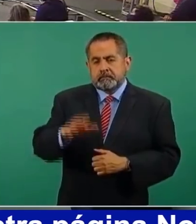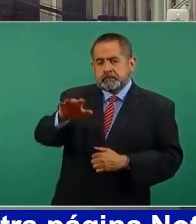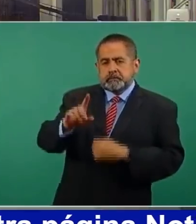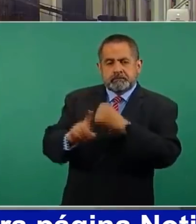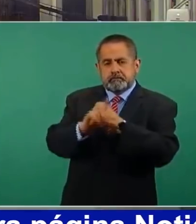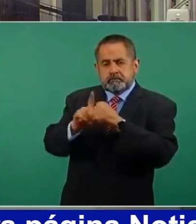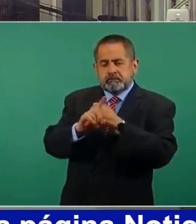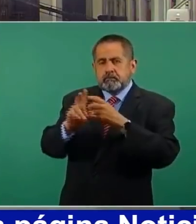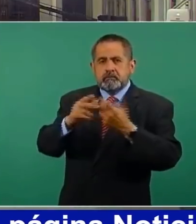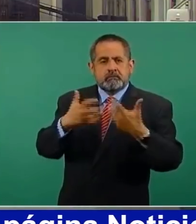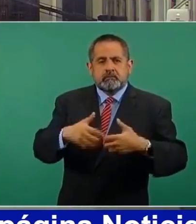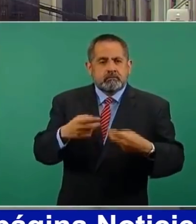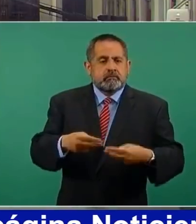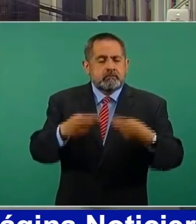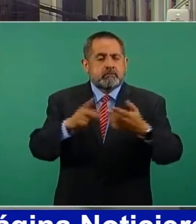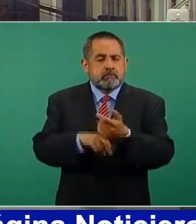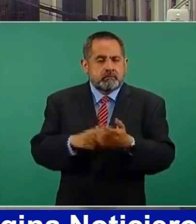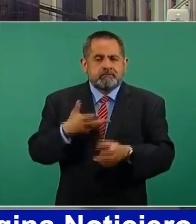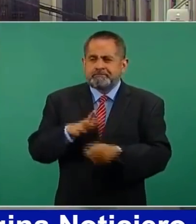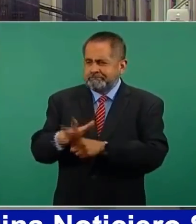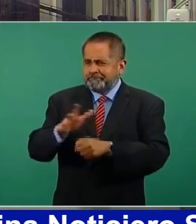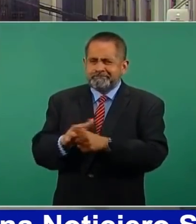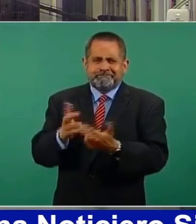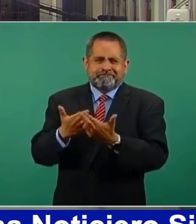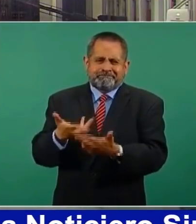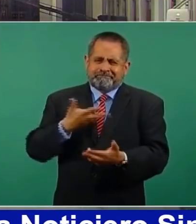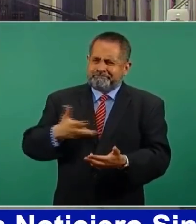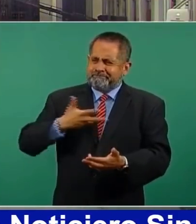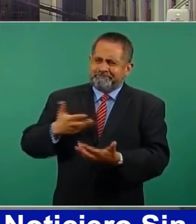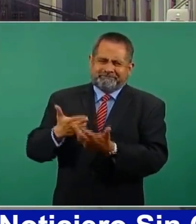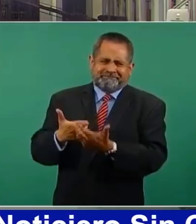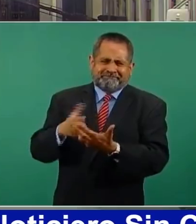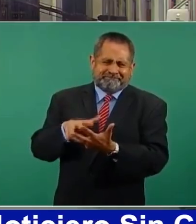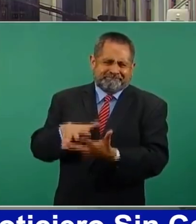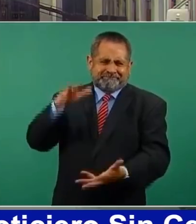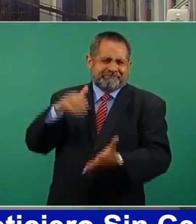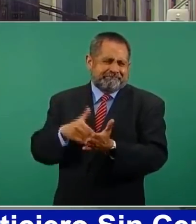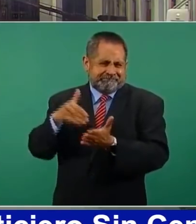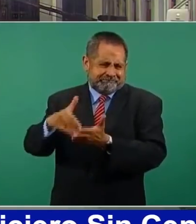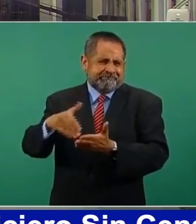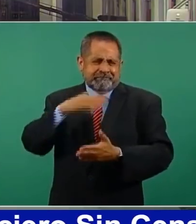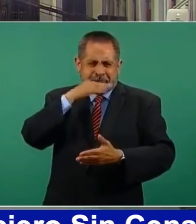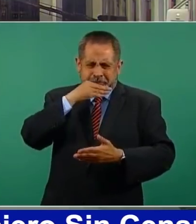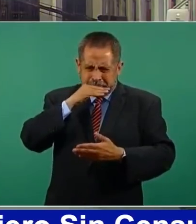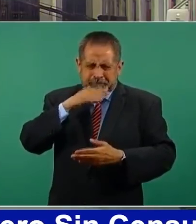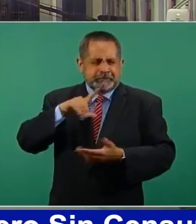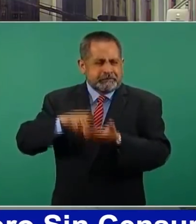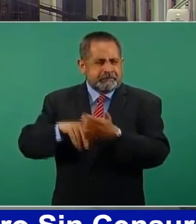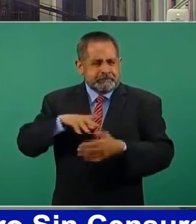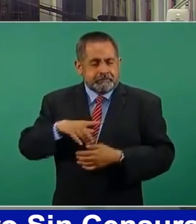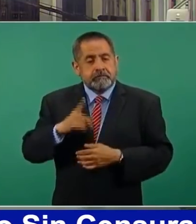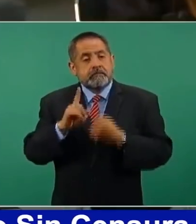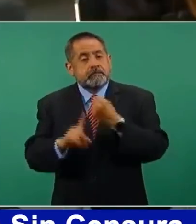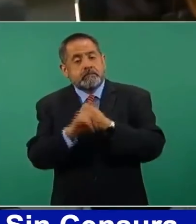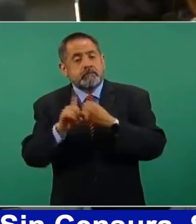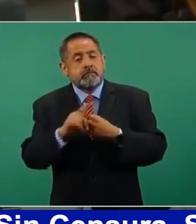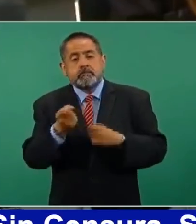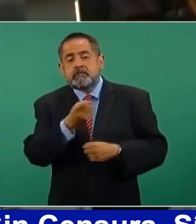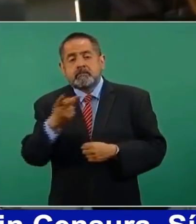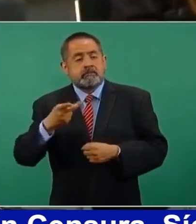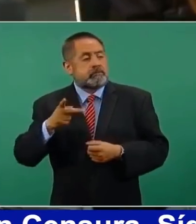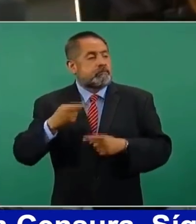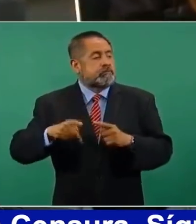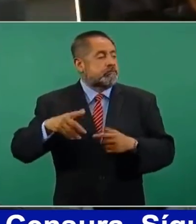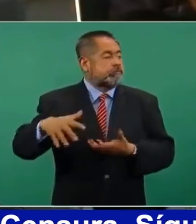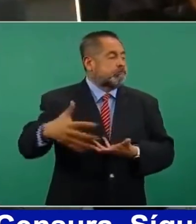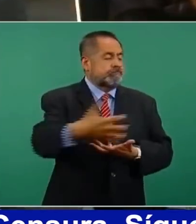presidente, porque no. Hay las suficientes toneladas de maíz o de millones de toneladas en el país. El problema es que acaparan.